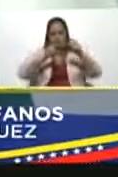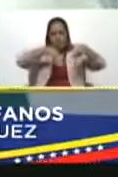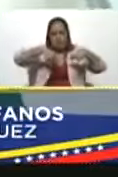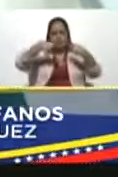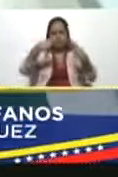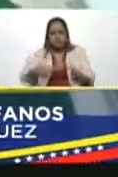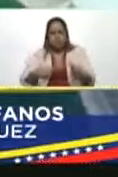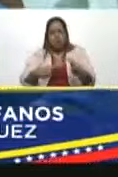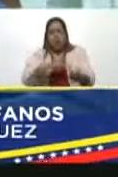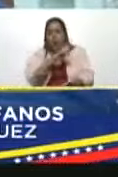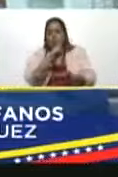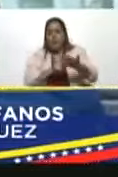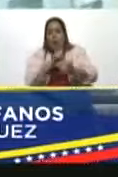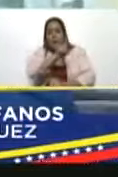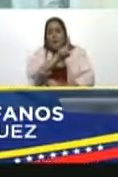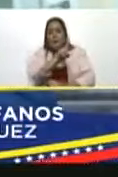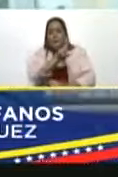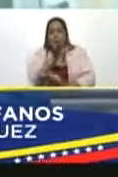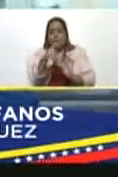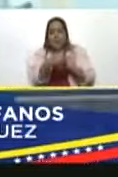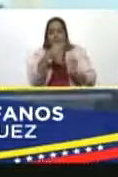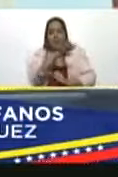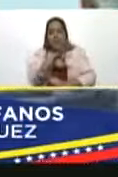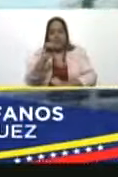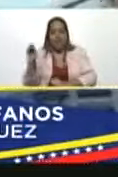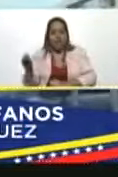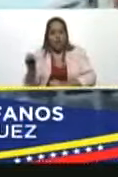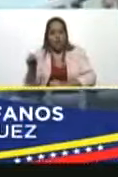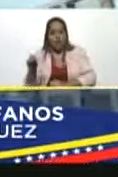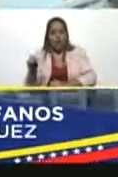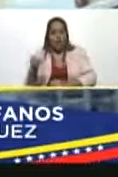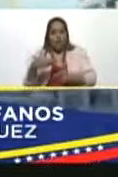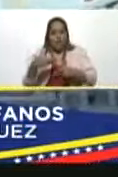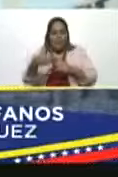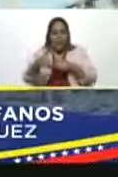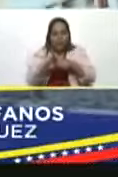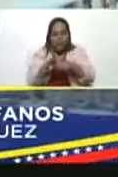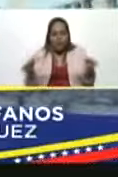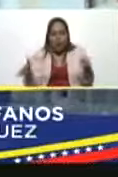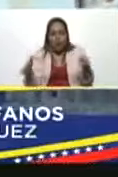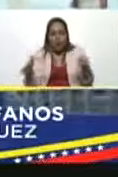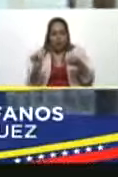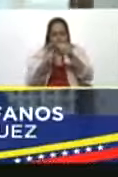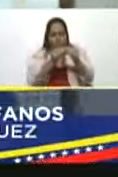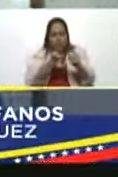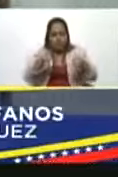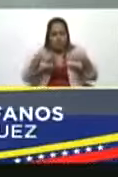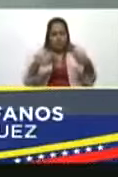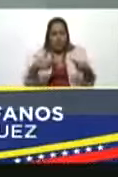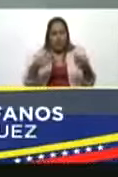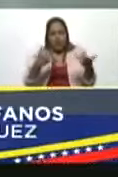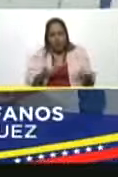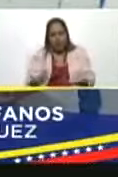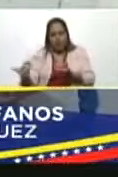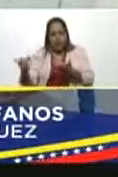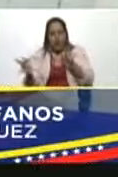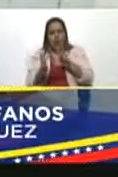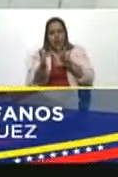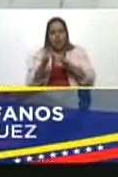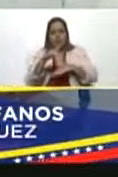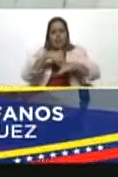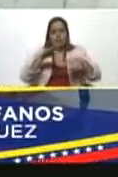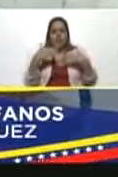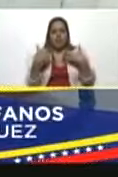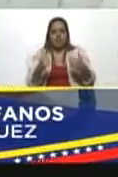un total de 1.500 metros cuadrados en obra civil. Bueno, quiero darle el pase a nuestra ministra Magaly Gutiérrez.